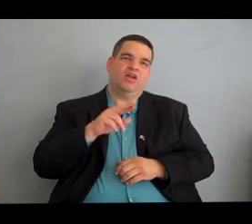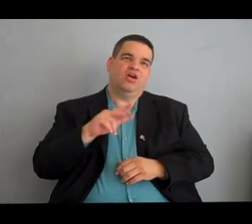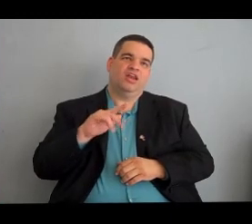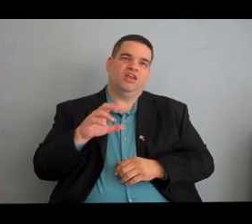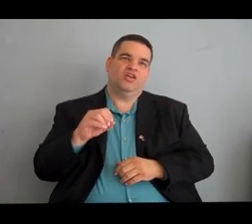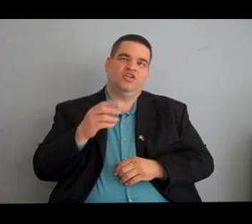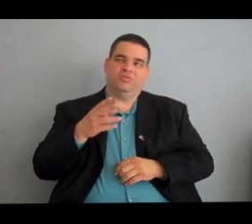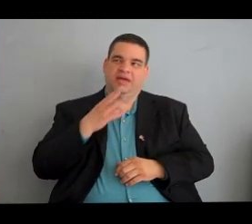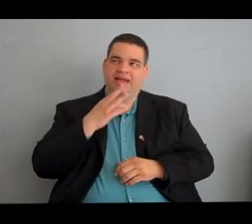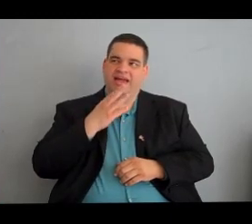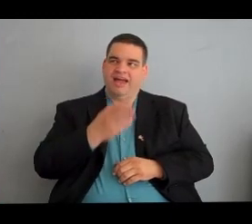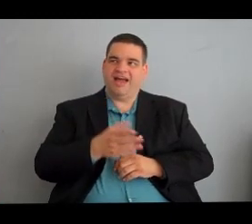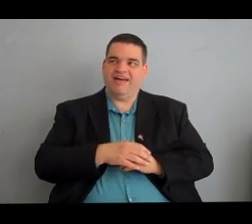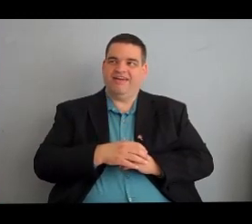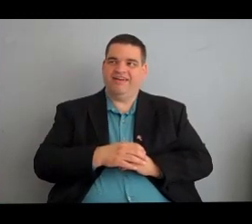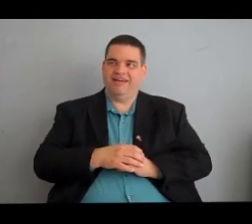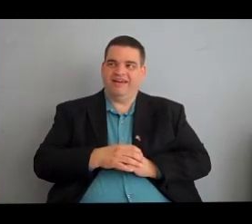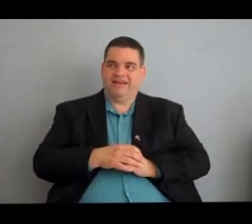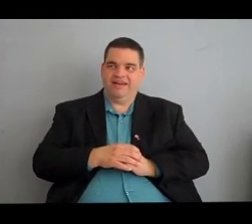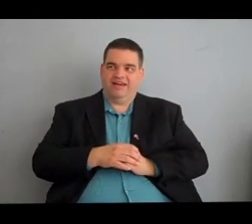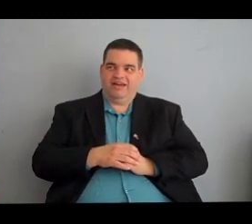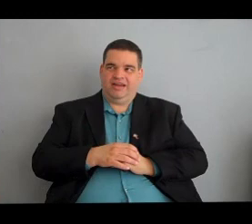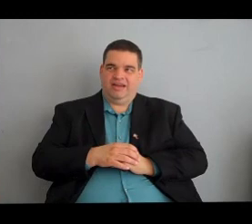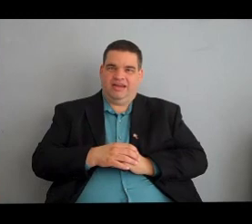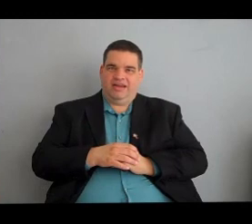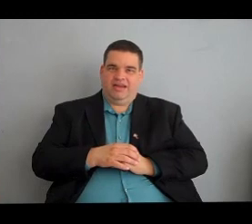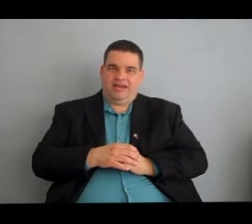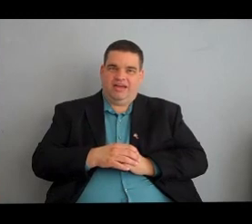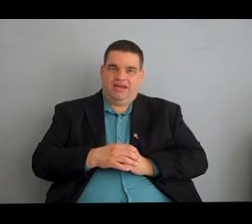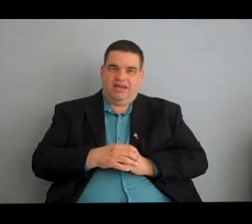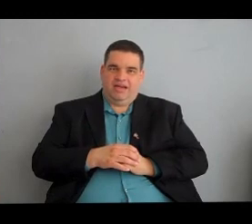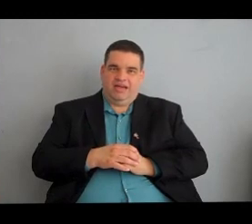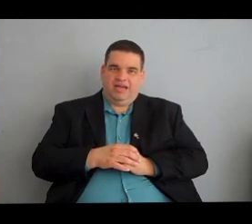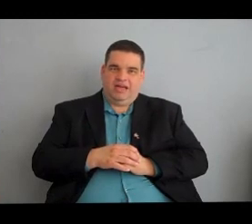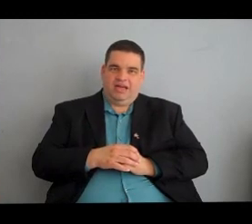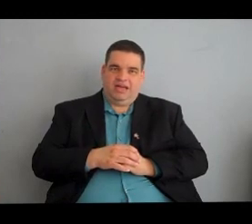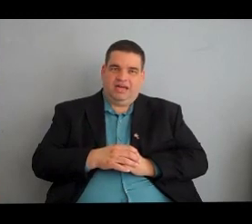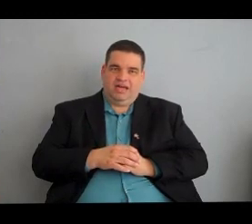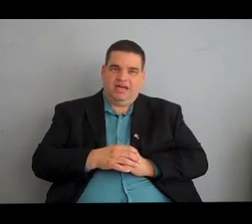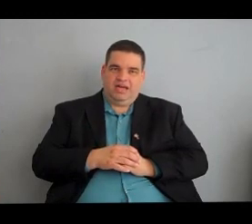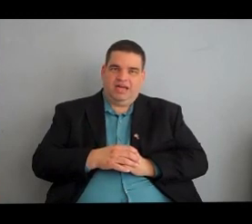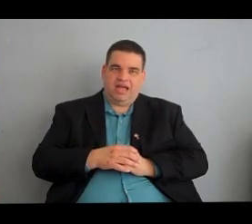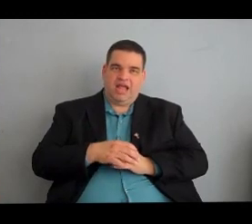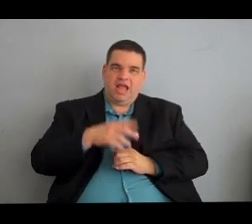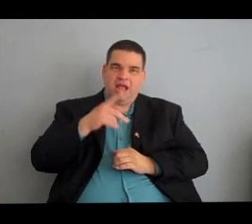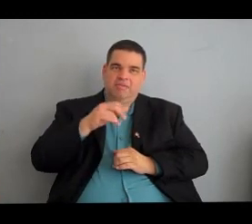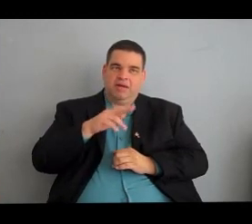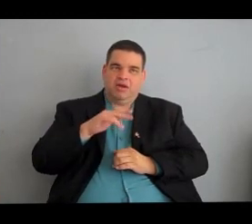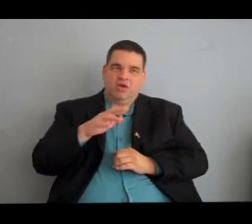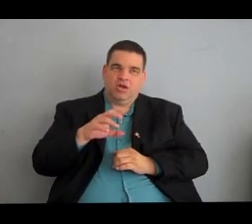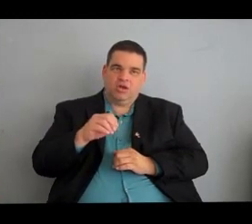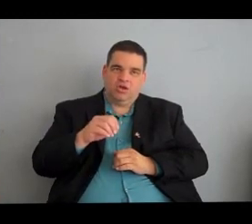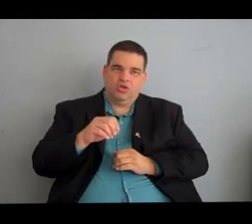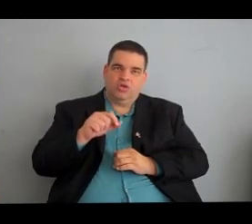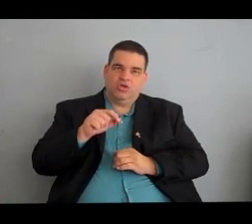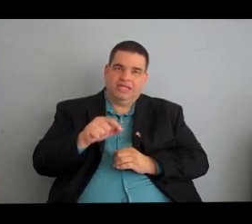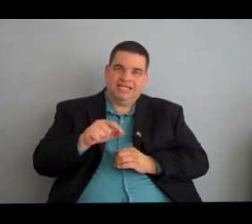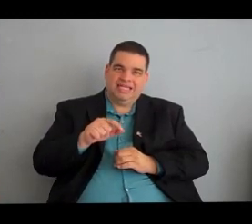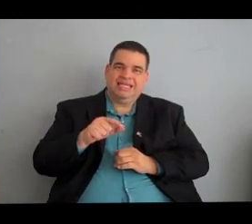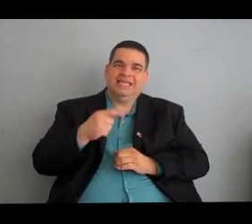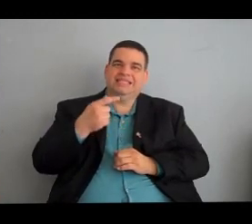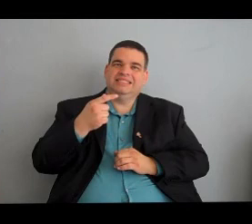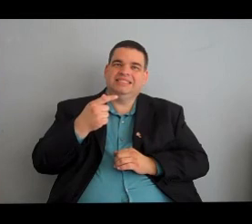Mira, pues Palo Criollo es, como estábamos hablando, una mezcla de seis géneros que tenemos. Ajá. Que estábamos hablando de ellos ahorita.